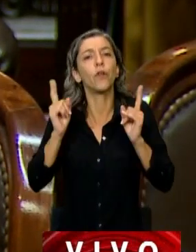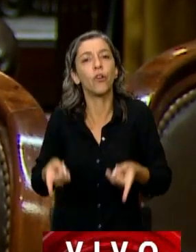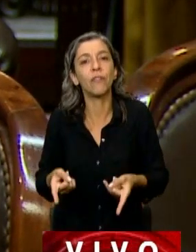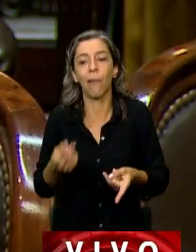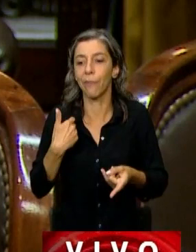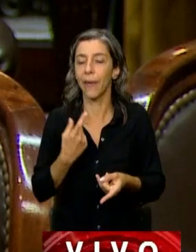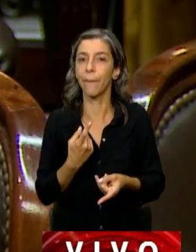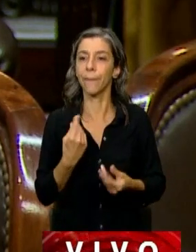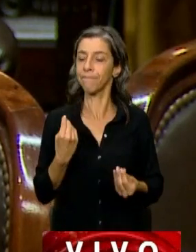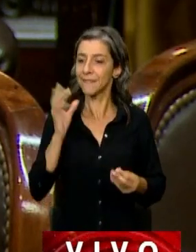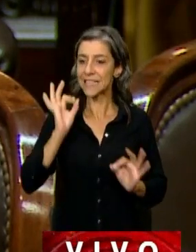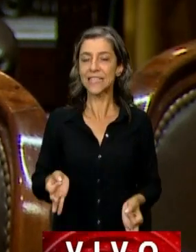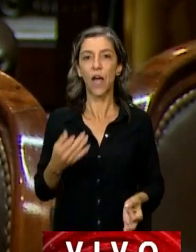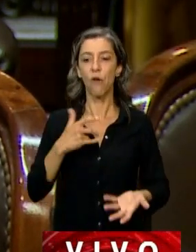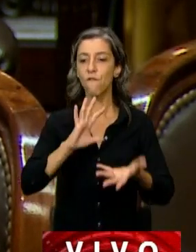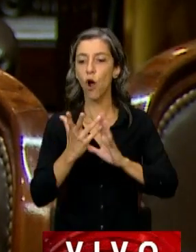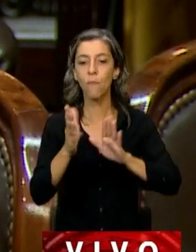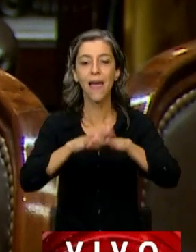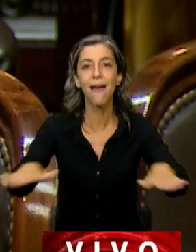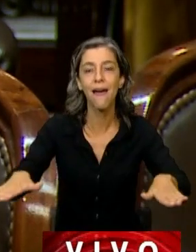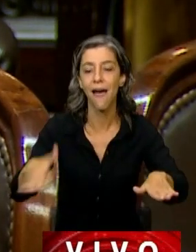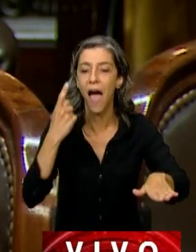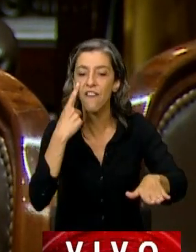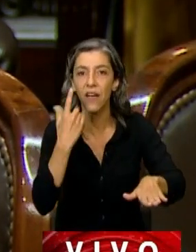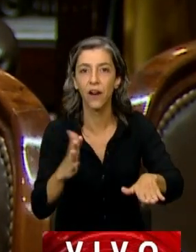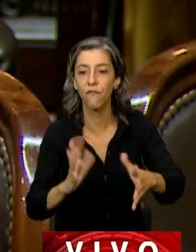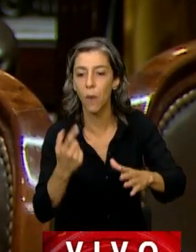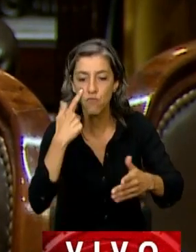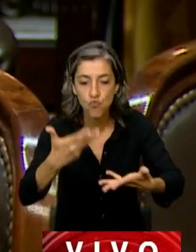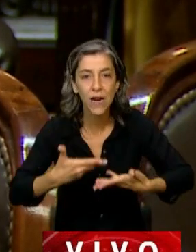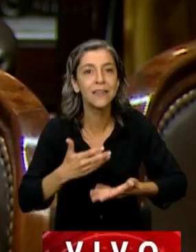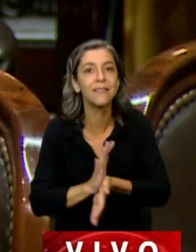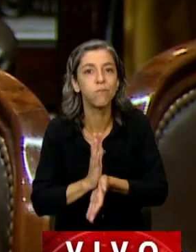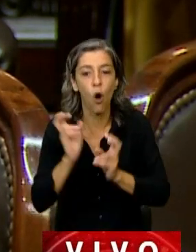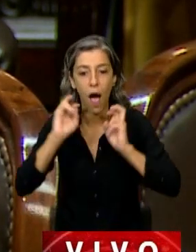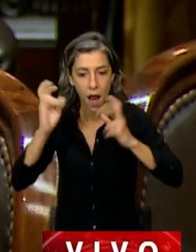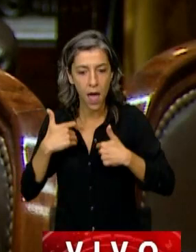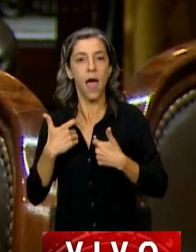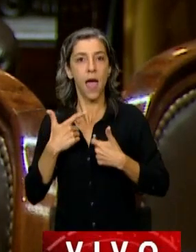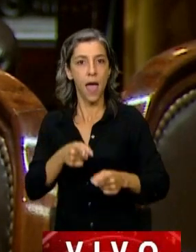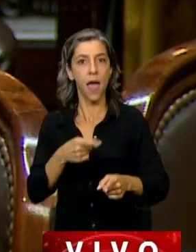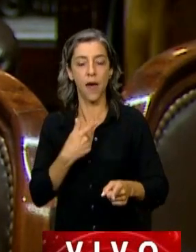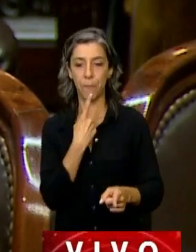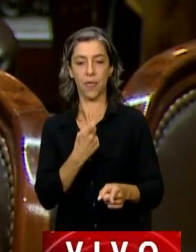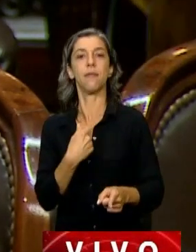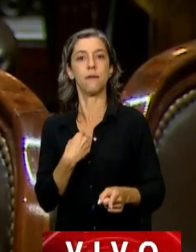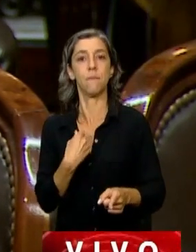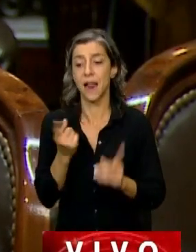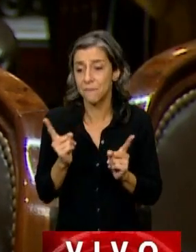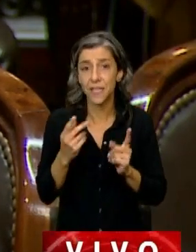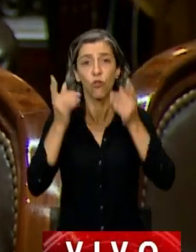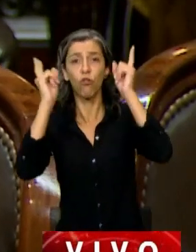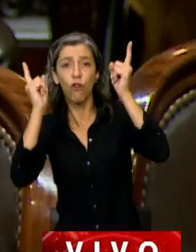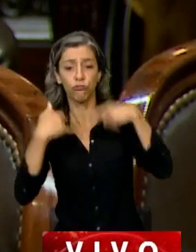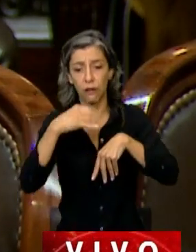alertas tempranas que un niño y una niña puede dar y que son indicios para que estos trabajadores de la salud, de la